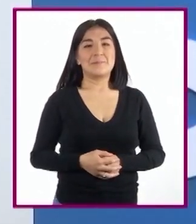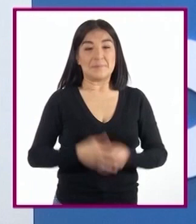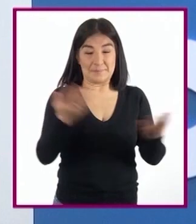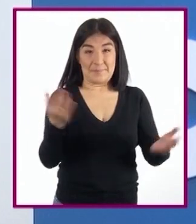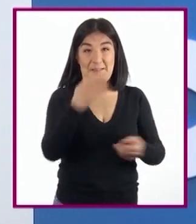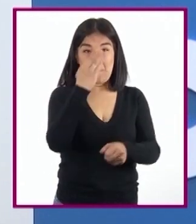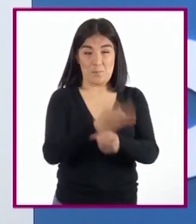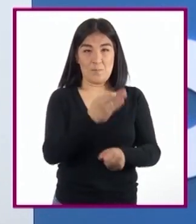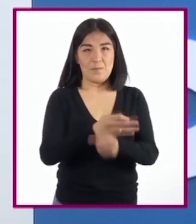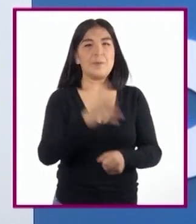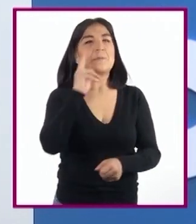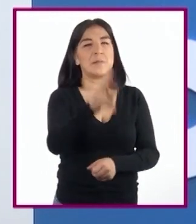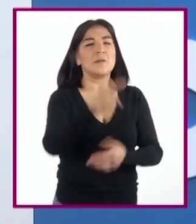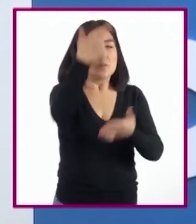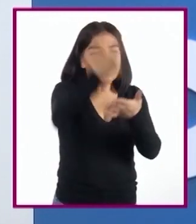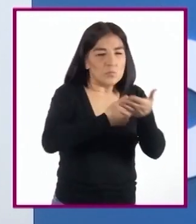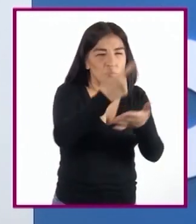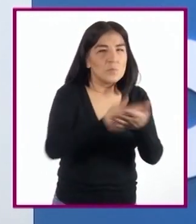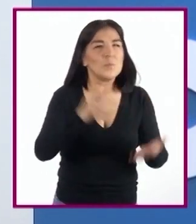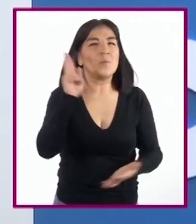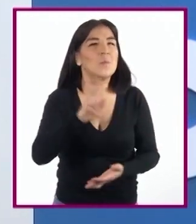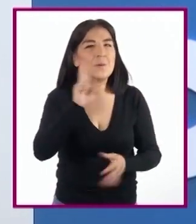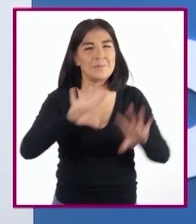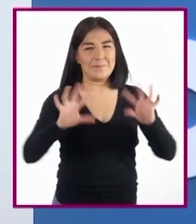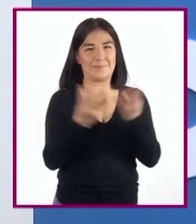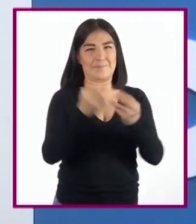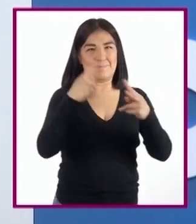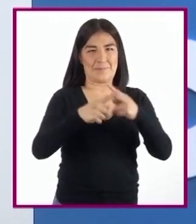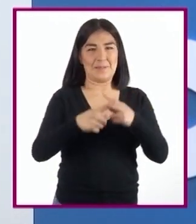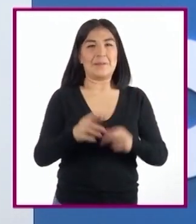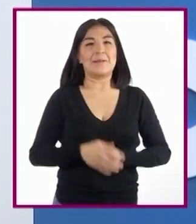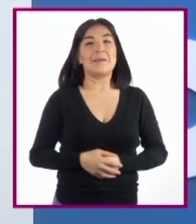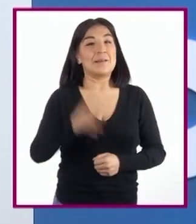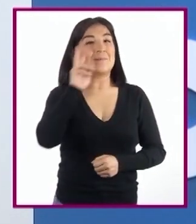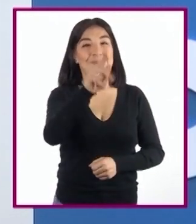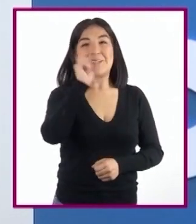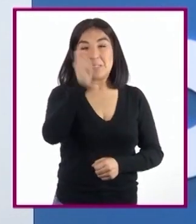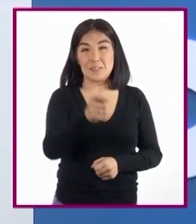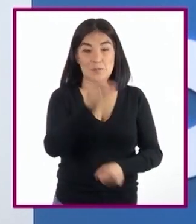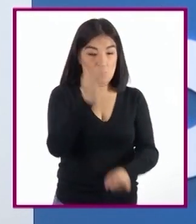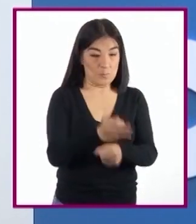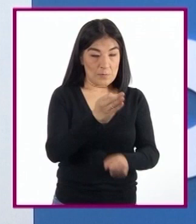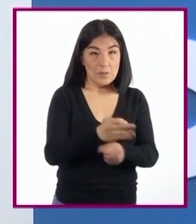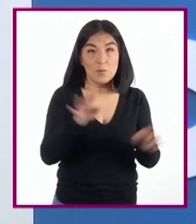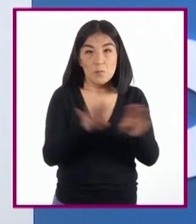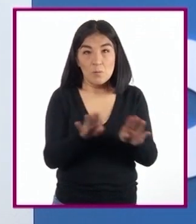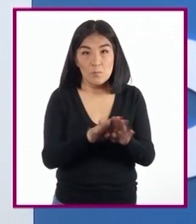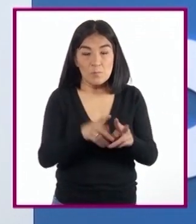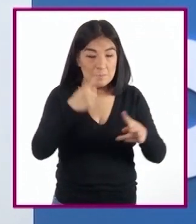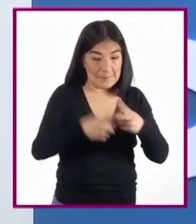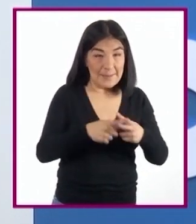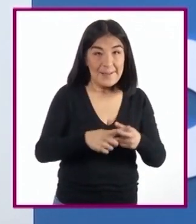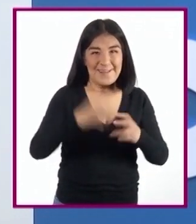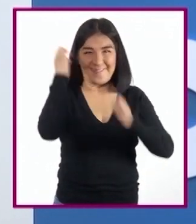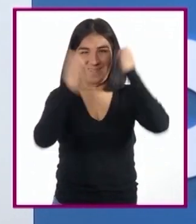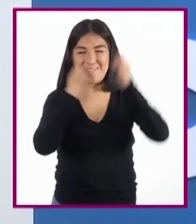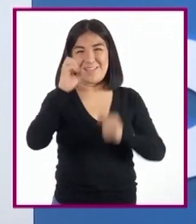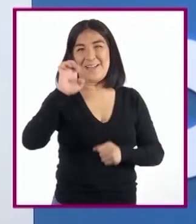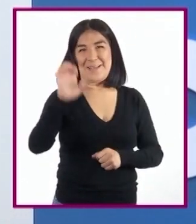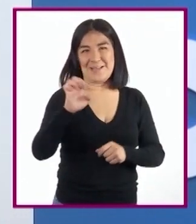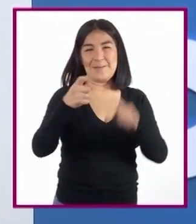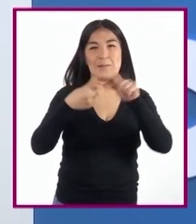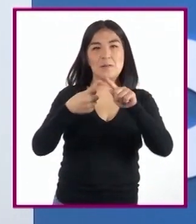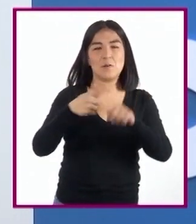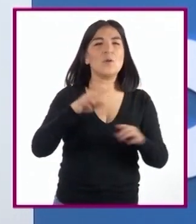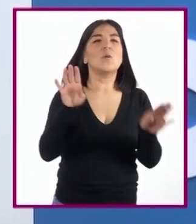Ahora pasemos al cálculo de la probabilidad. Sabemos que para calcular la probabilidad del evento E, se escribe